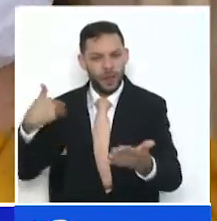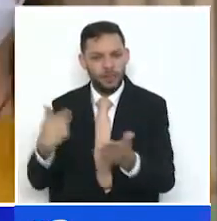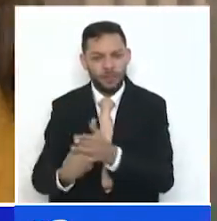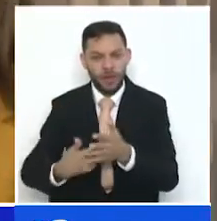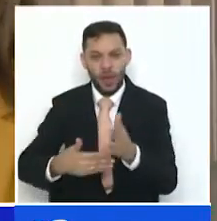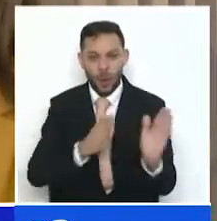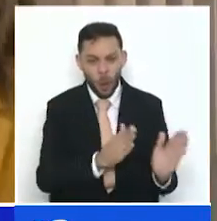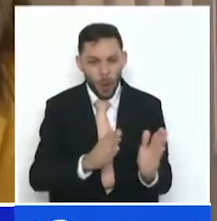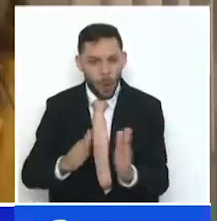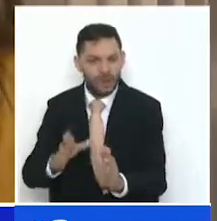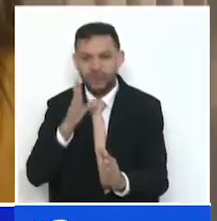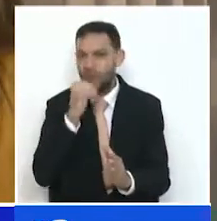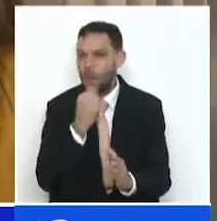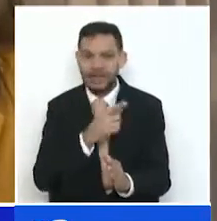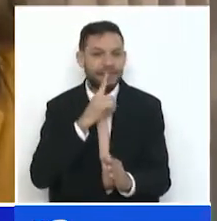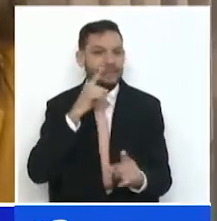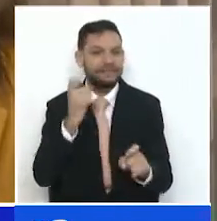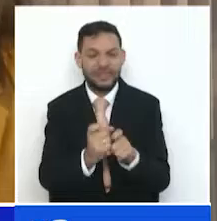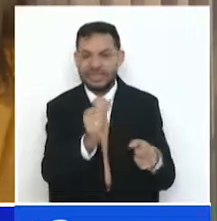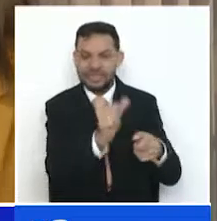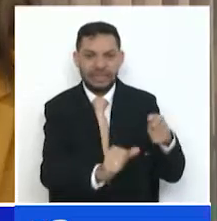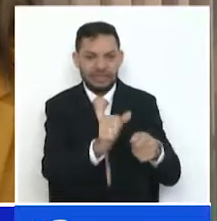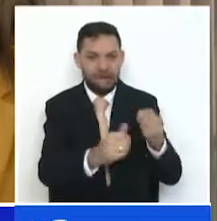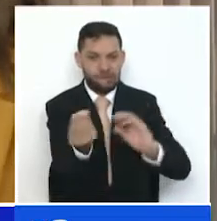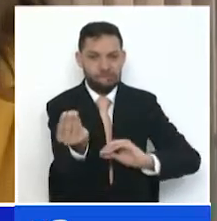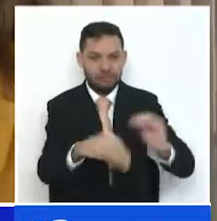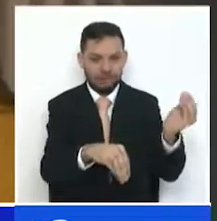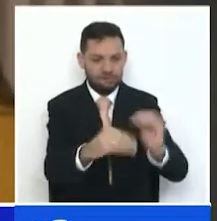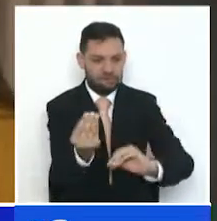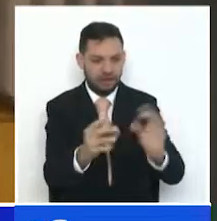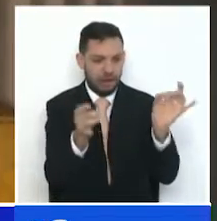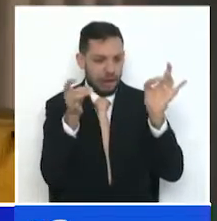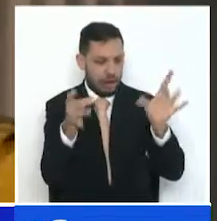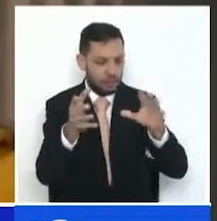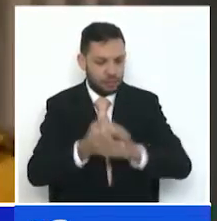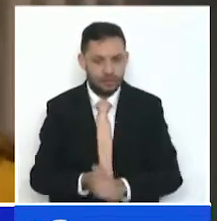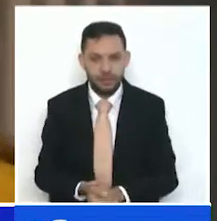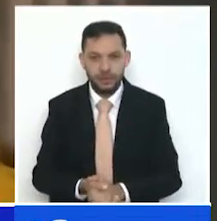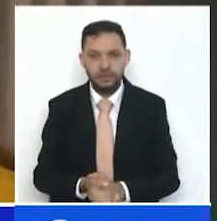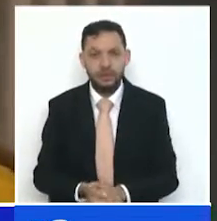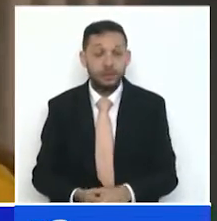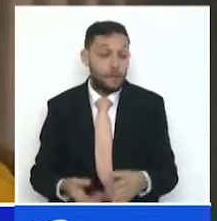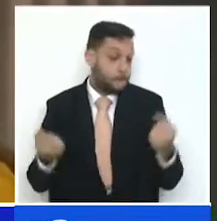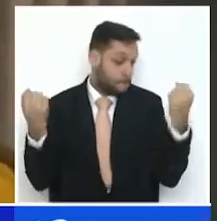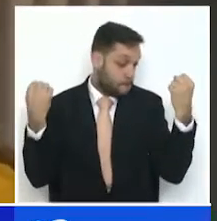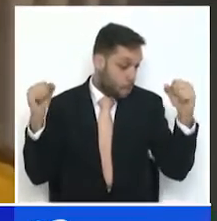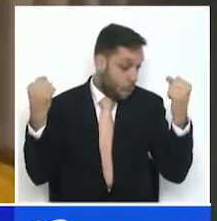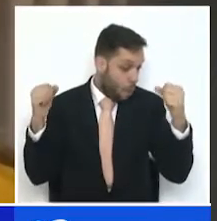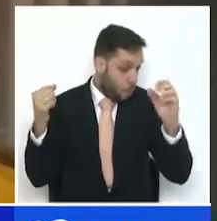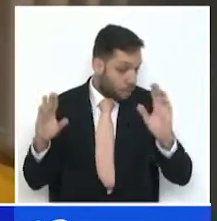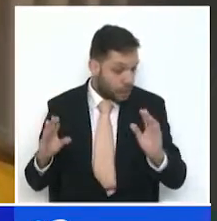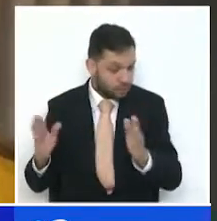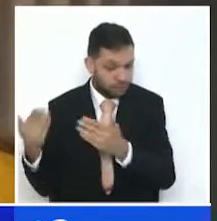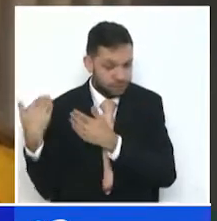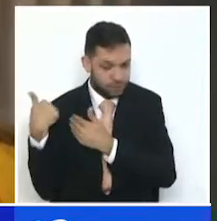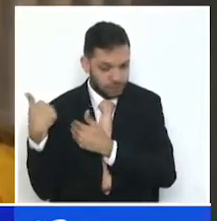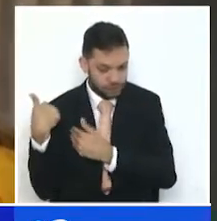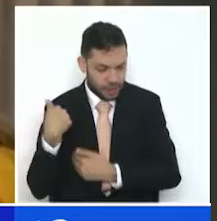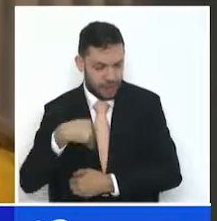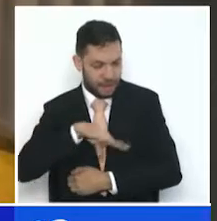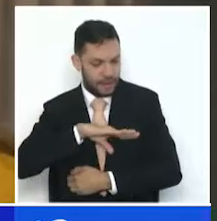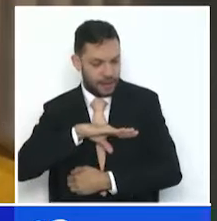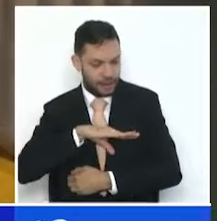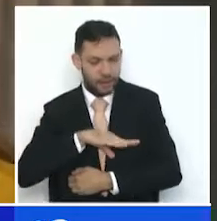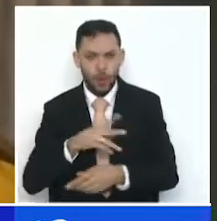de las cuentas y en un sistema de información obsoleto que está trayendo dificultades. Muy preocupante porque la entidad debe garantizar a